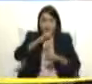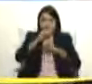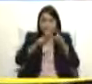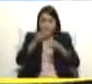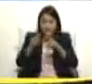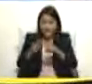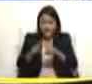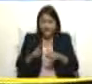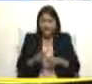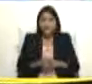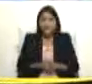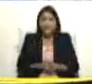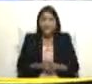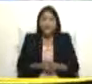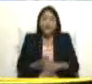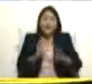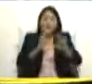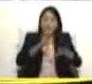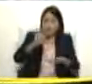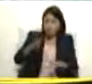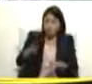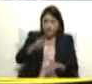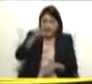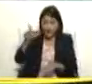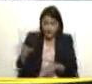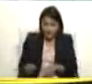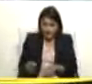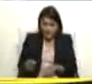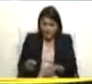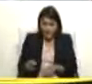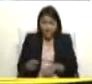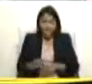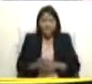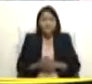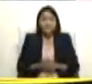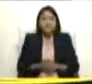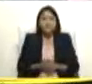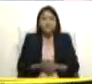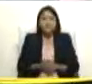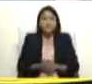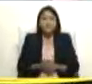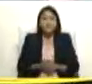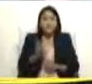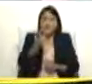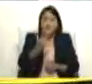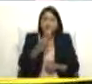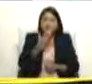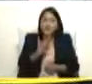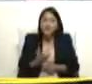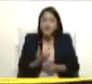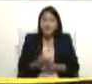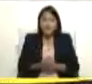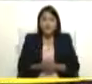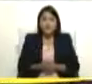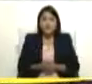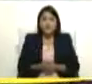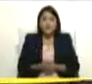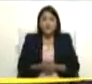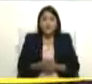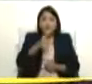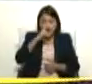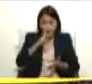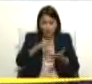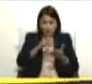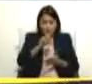consultivo en defensa de la Guayana Esequiba, el 3 de diciembre